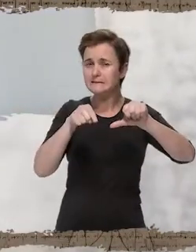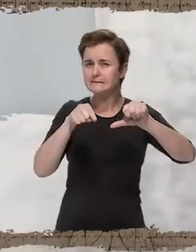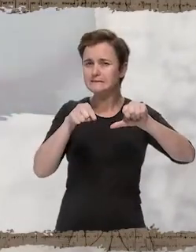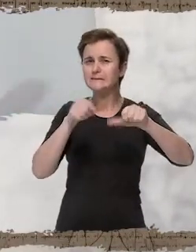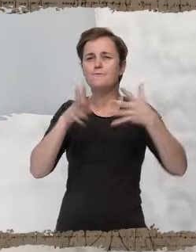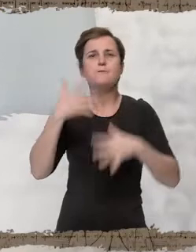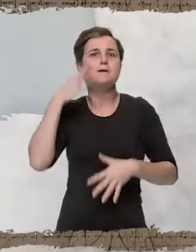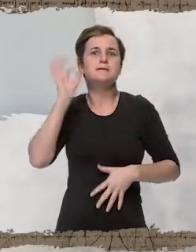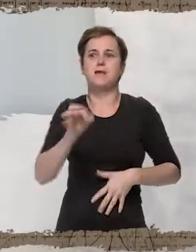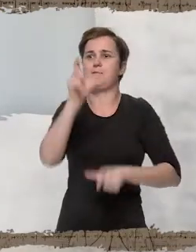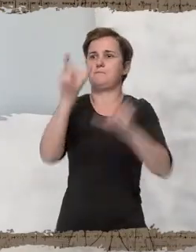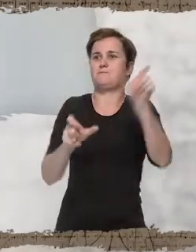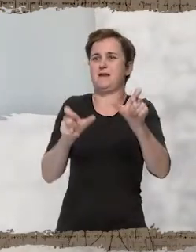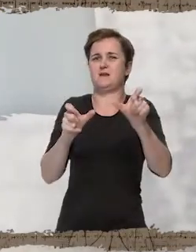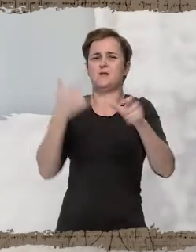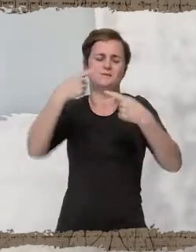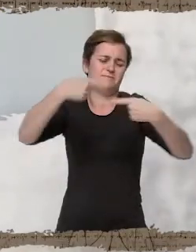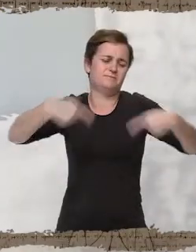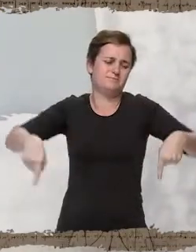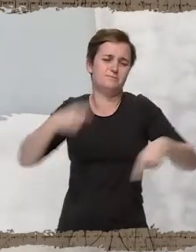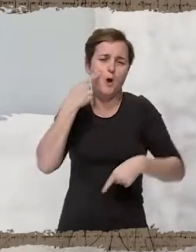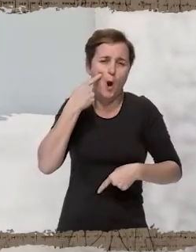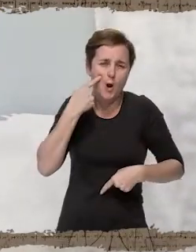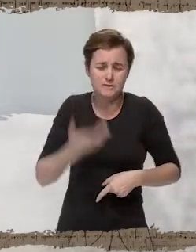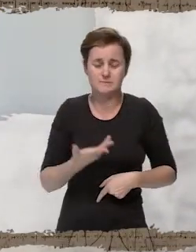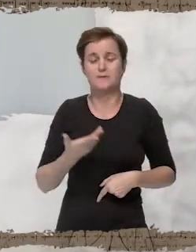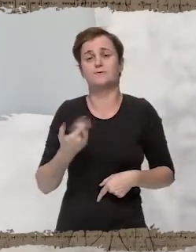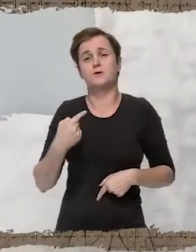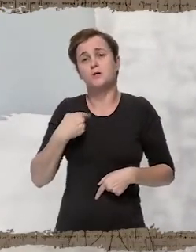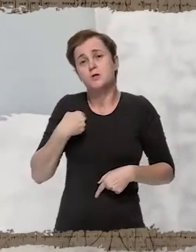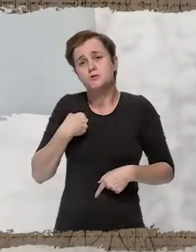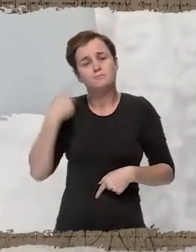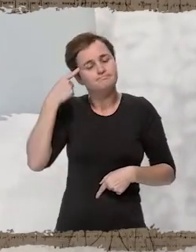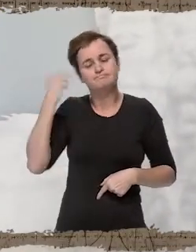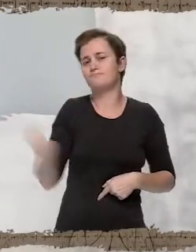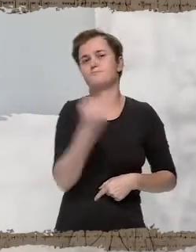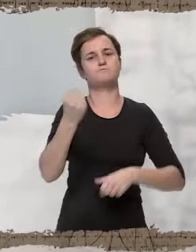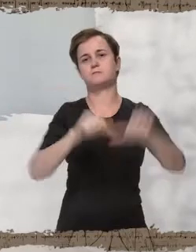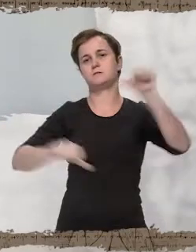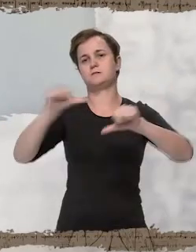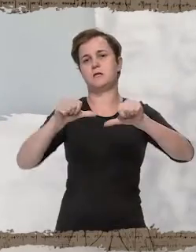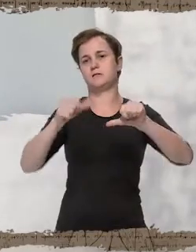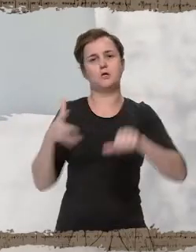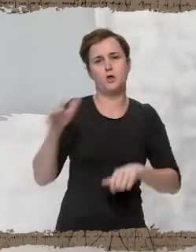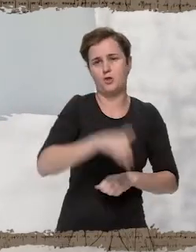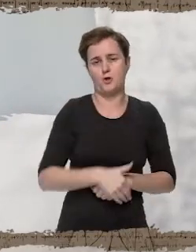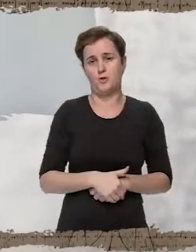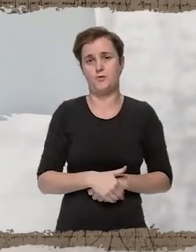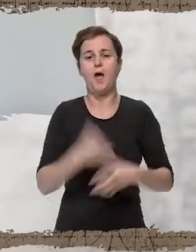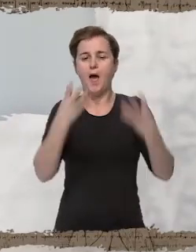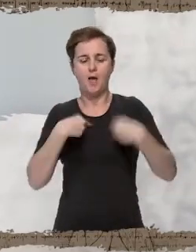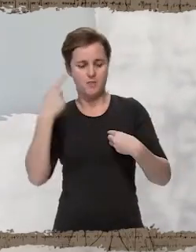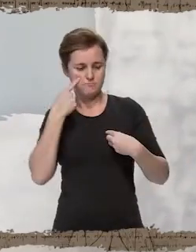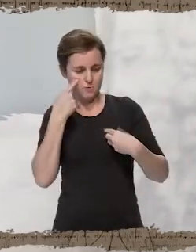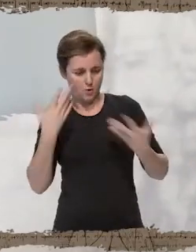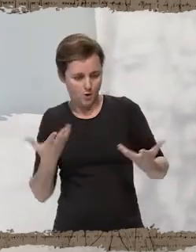considerada como una rama del saber humano que posee innumerables conocimientos. Es por ello que yo la considero fundamental en nuestro día a día, ya que nos